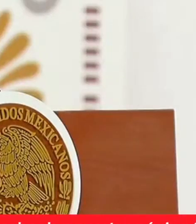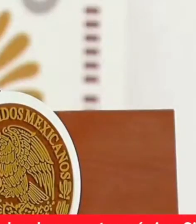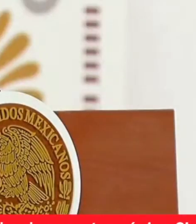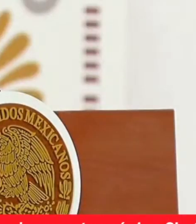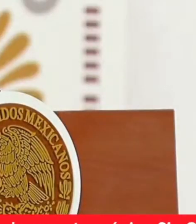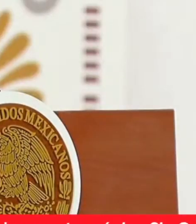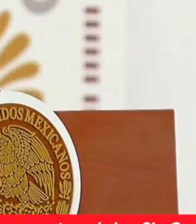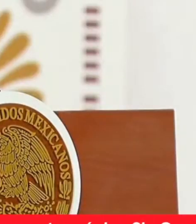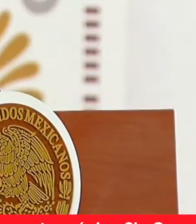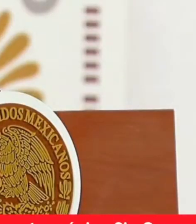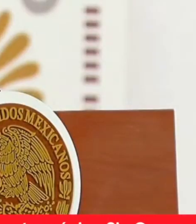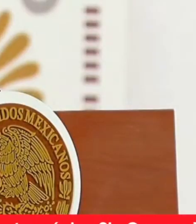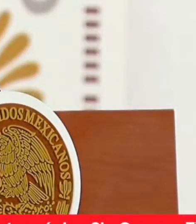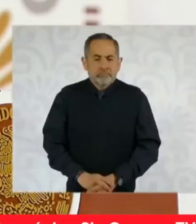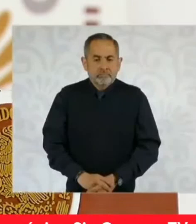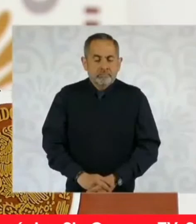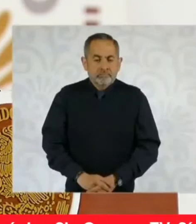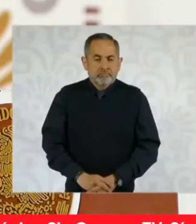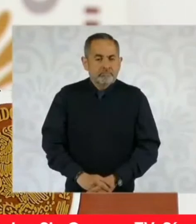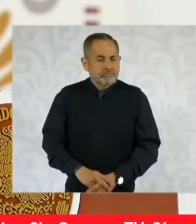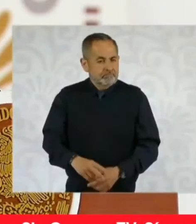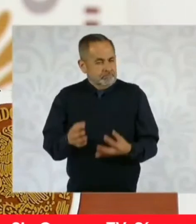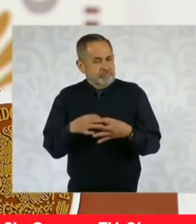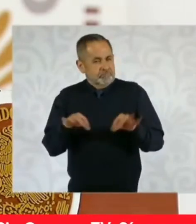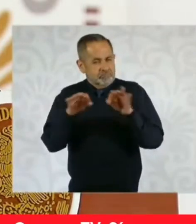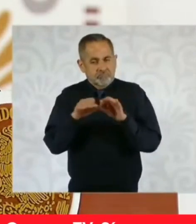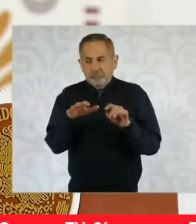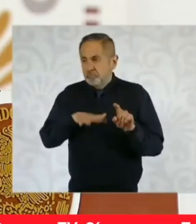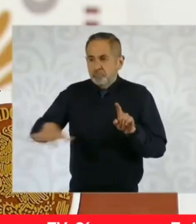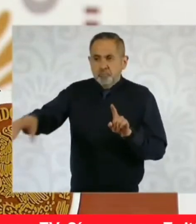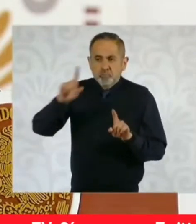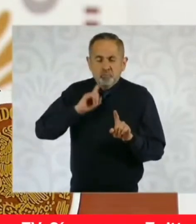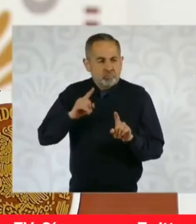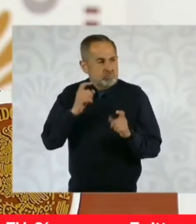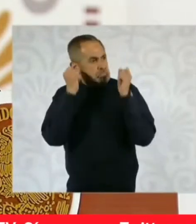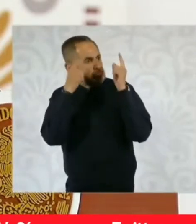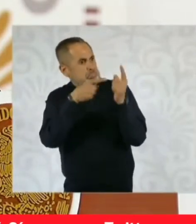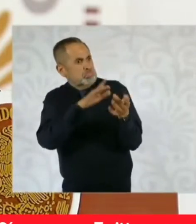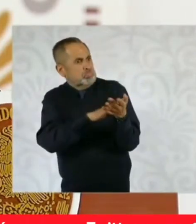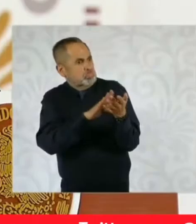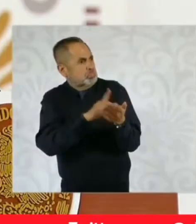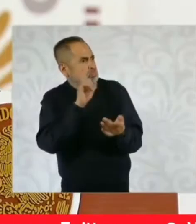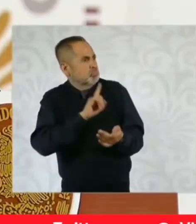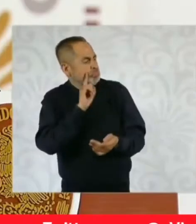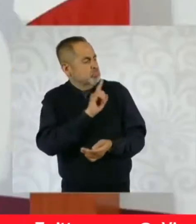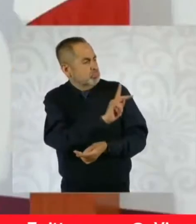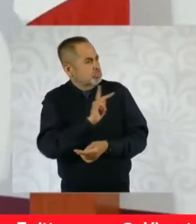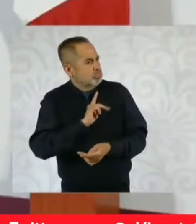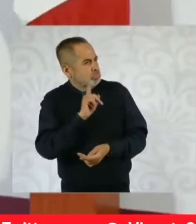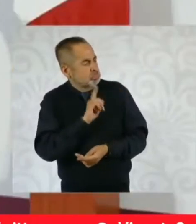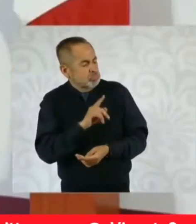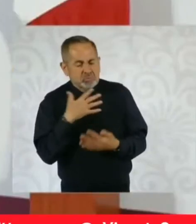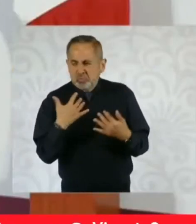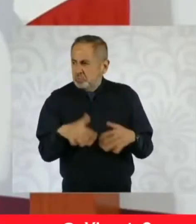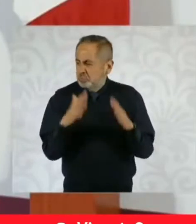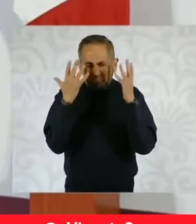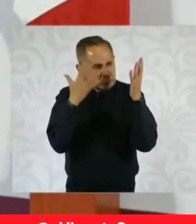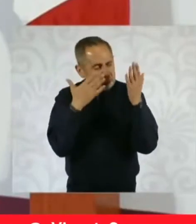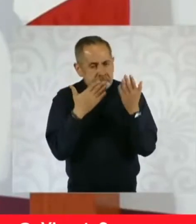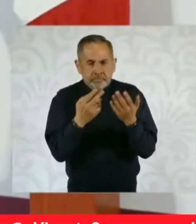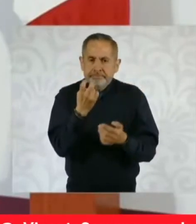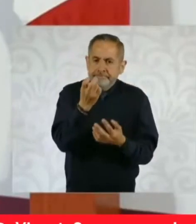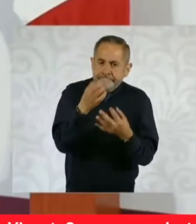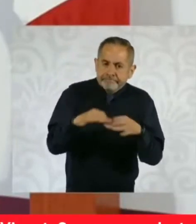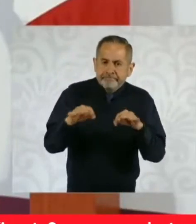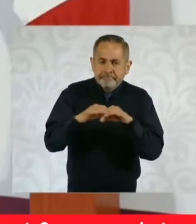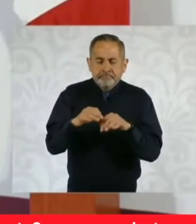de mujeres escritas por mujeres, ellas mismas reconocían pues este triunfo. Así es que creo que eso es lo importante. Primero, que recuperemos cómo